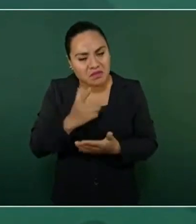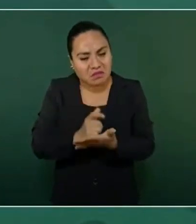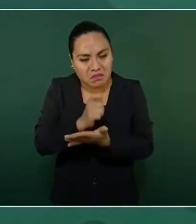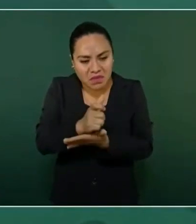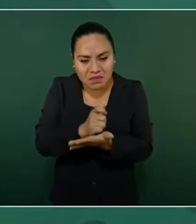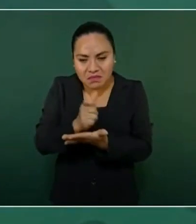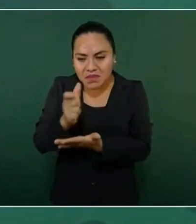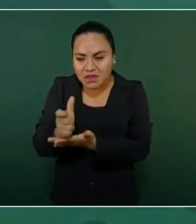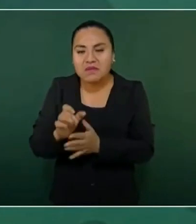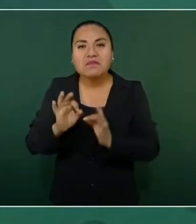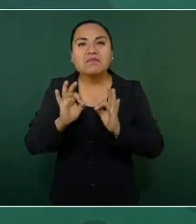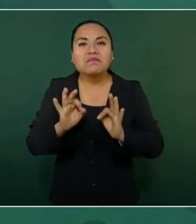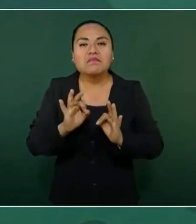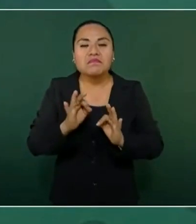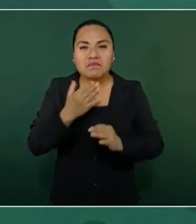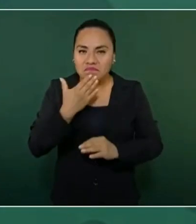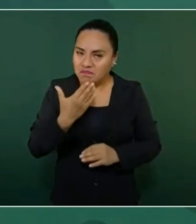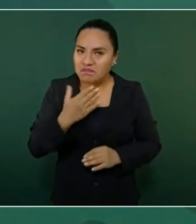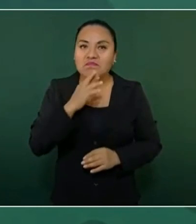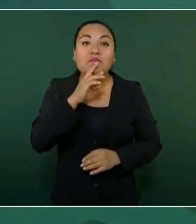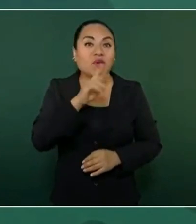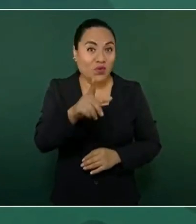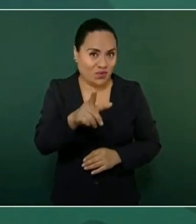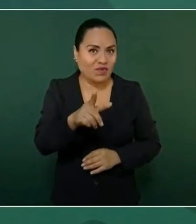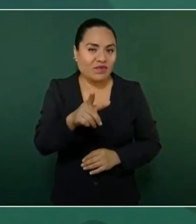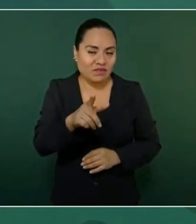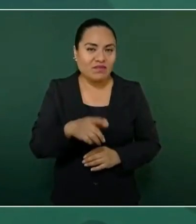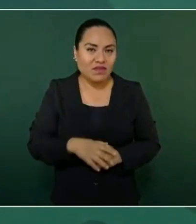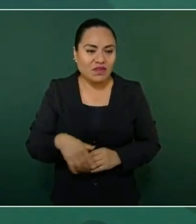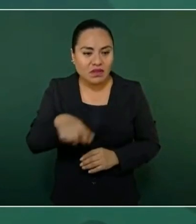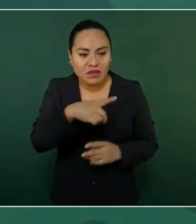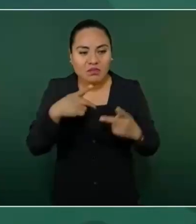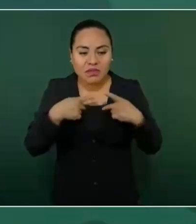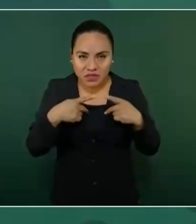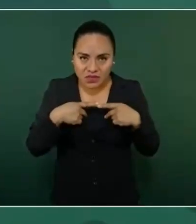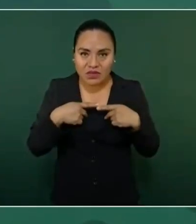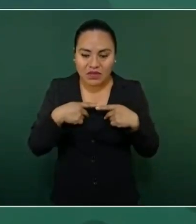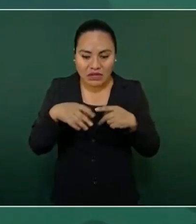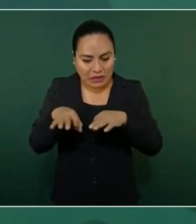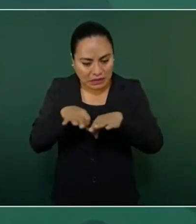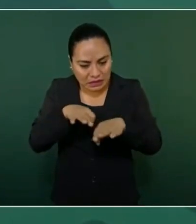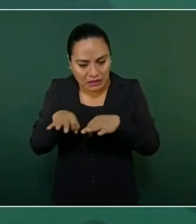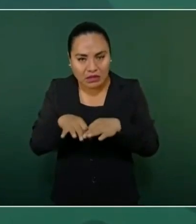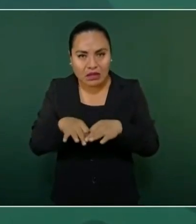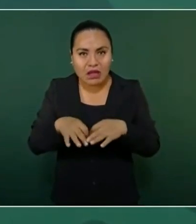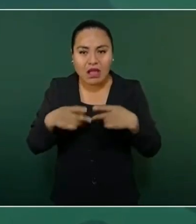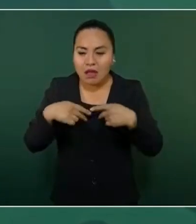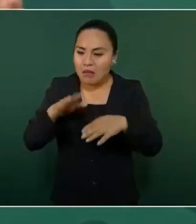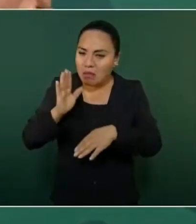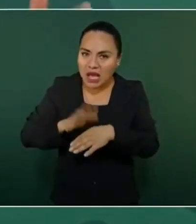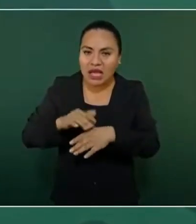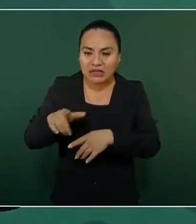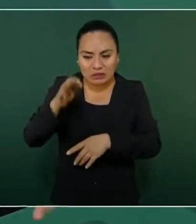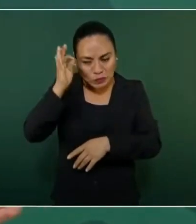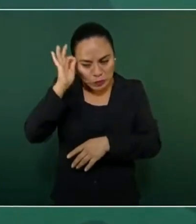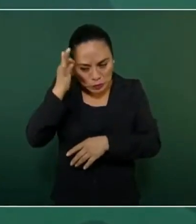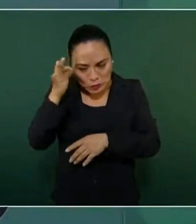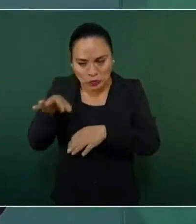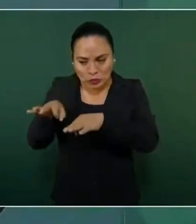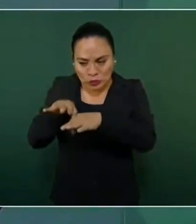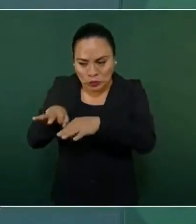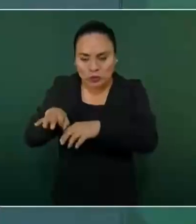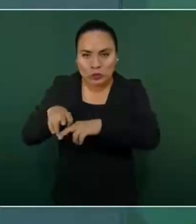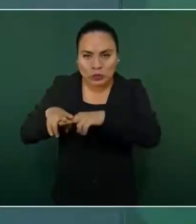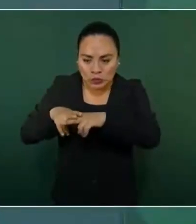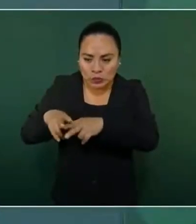empleos, los trabajos especializados, los obreros especializados. Ahora, ya